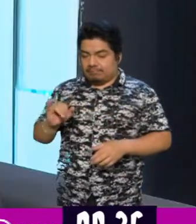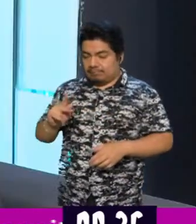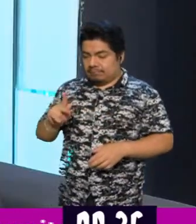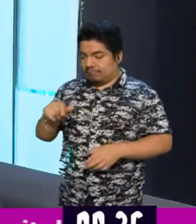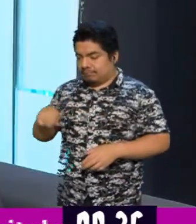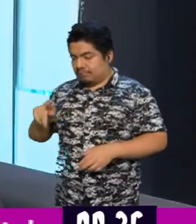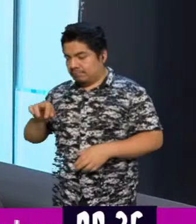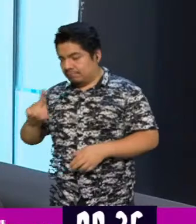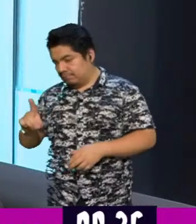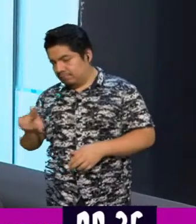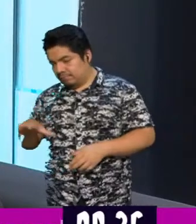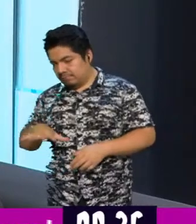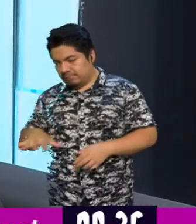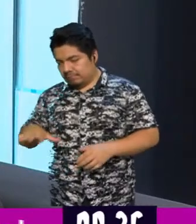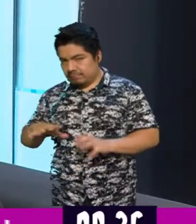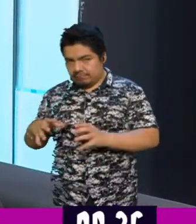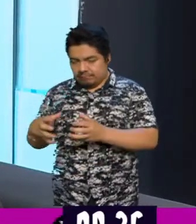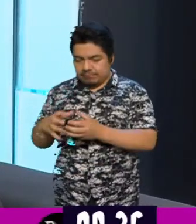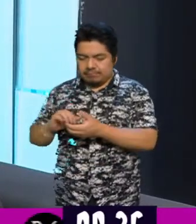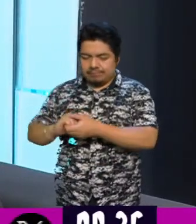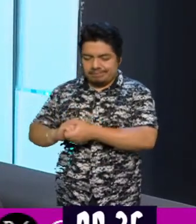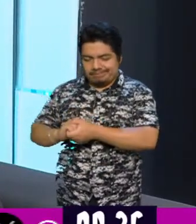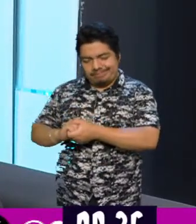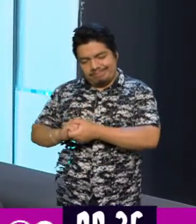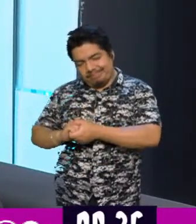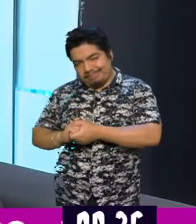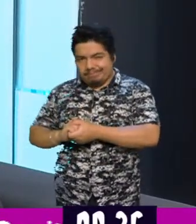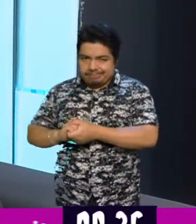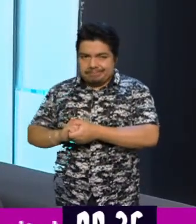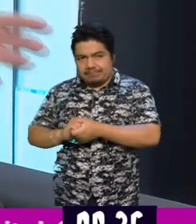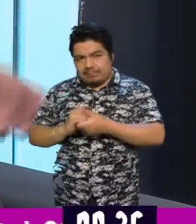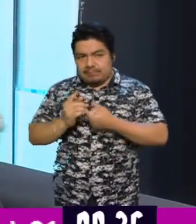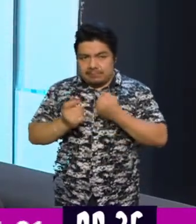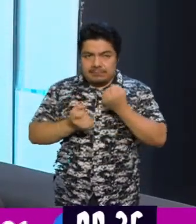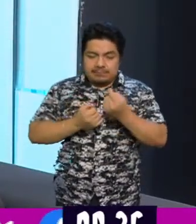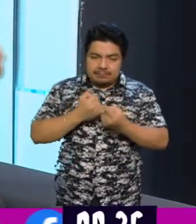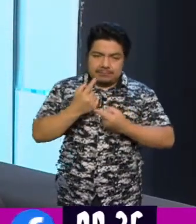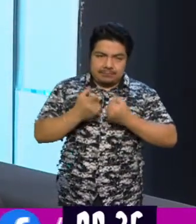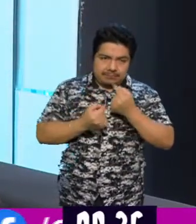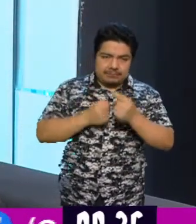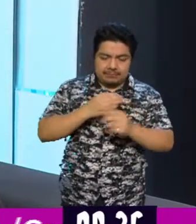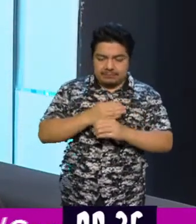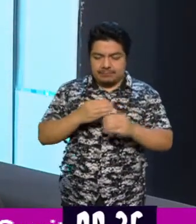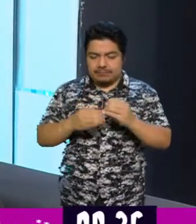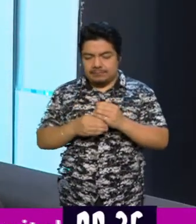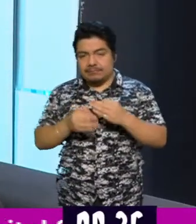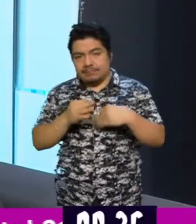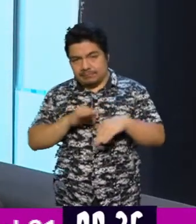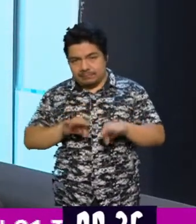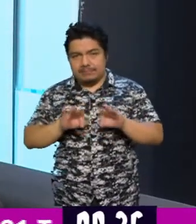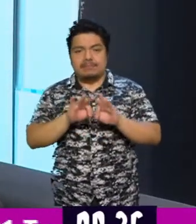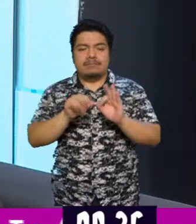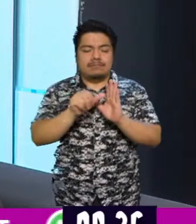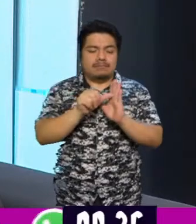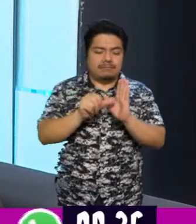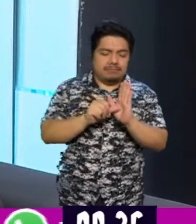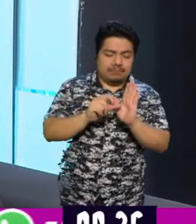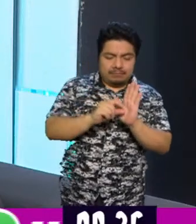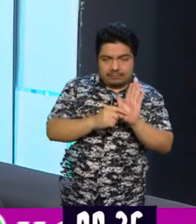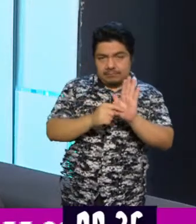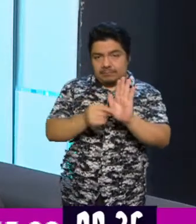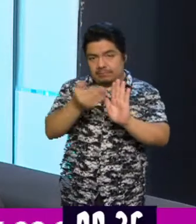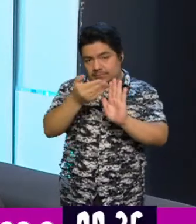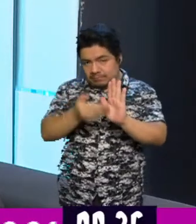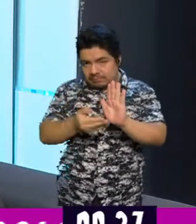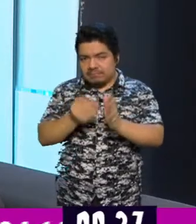algo muy importante. Por ahí hay ya algunas ideas, reflexiones, se han publicado un par de artículos donde se dice